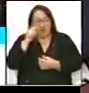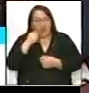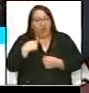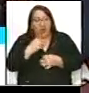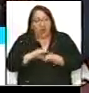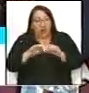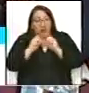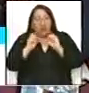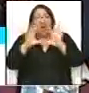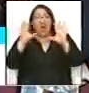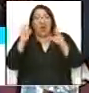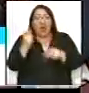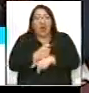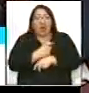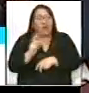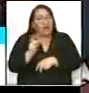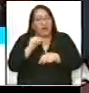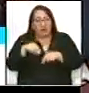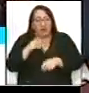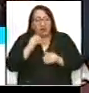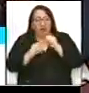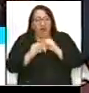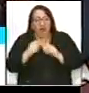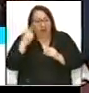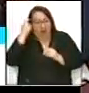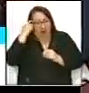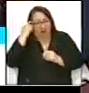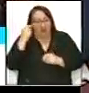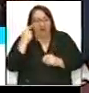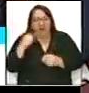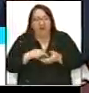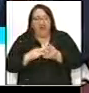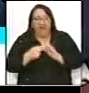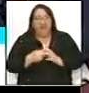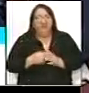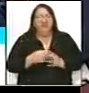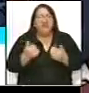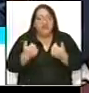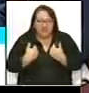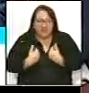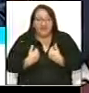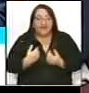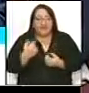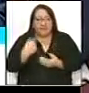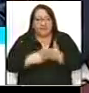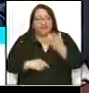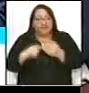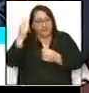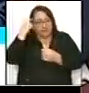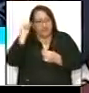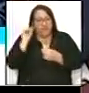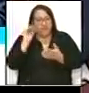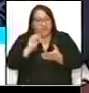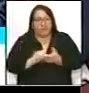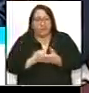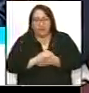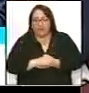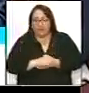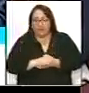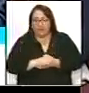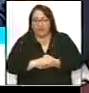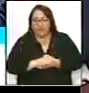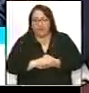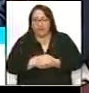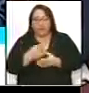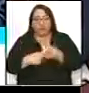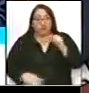fórmula mágica? No la tenemos. Por eso esta reflexión, presidente, iba sencillamente a que tenemos que pensar un poquito más para